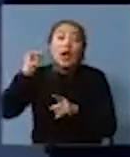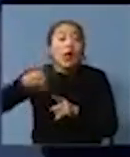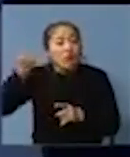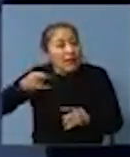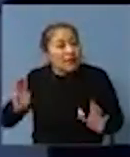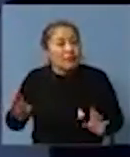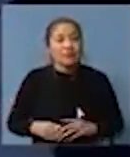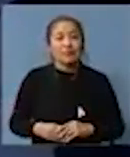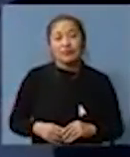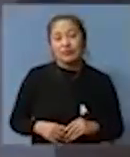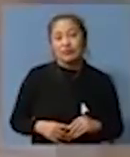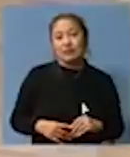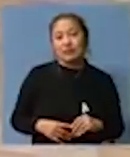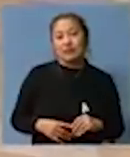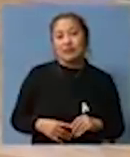en su momento.